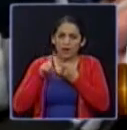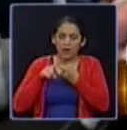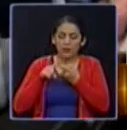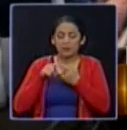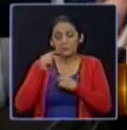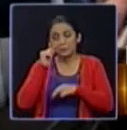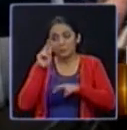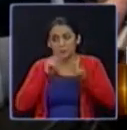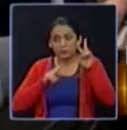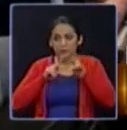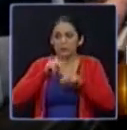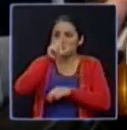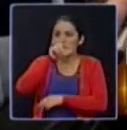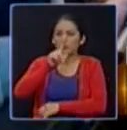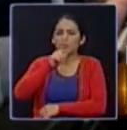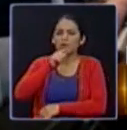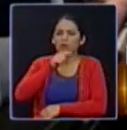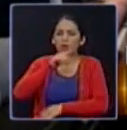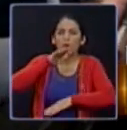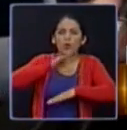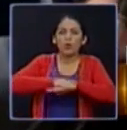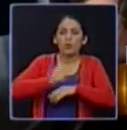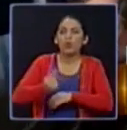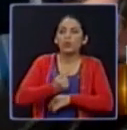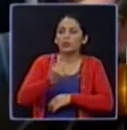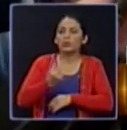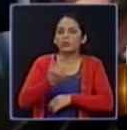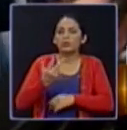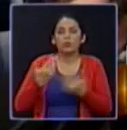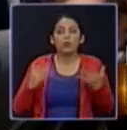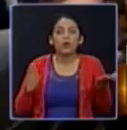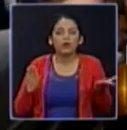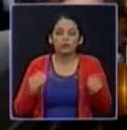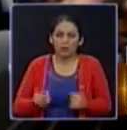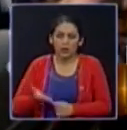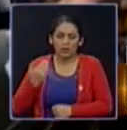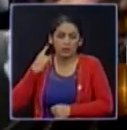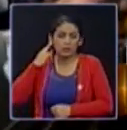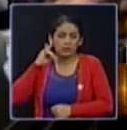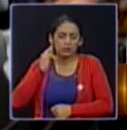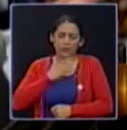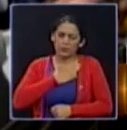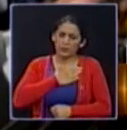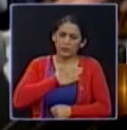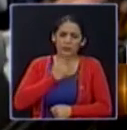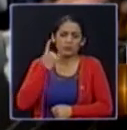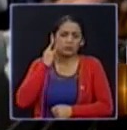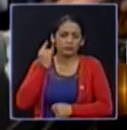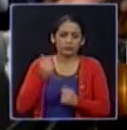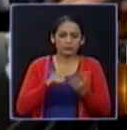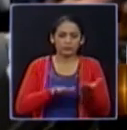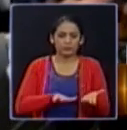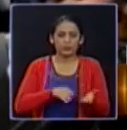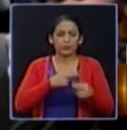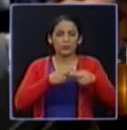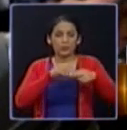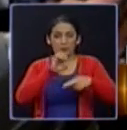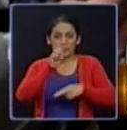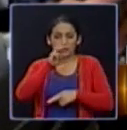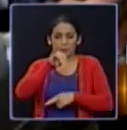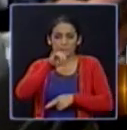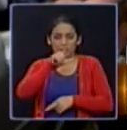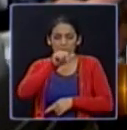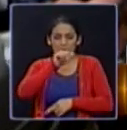responsable y de todos los responsables sobre un acto tan atroz como el que se ha cometido contra la vida de la niña Emilia. ¿Qué pena se